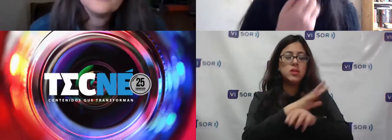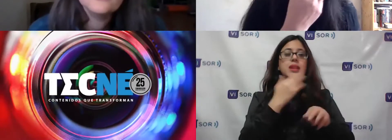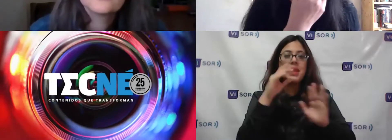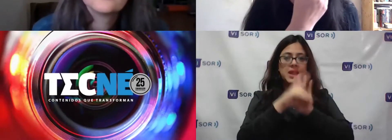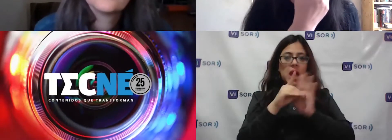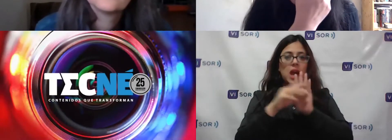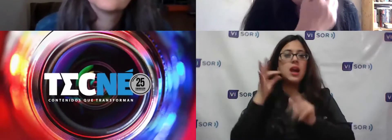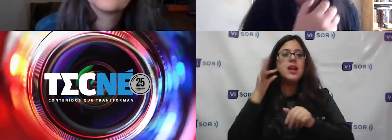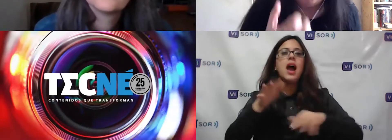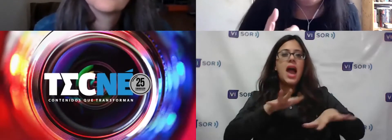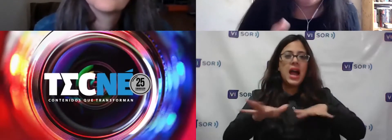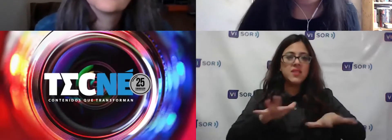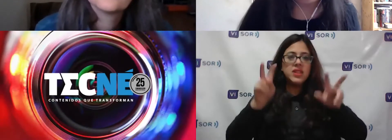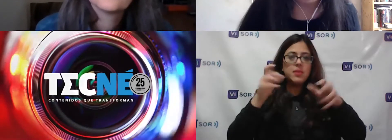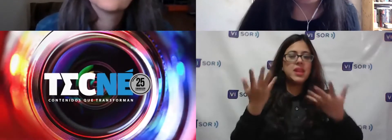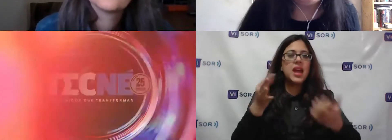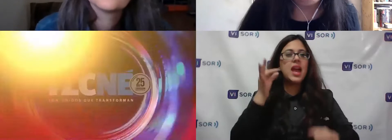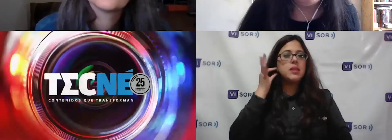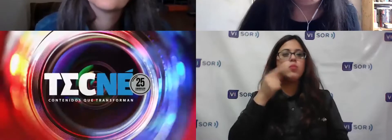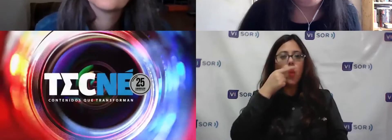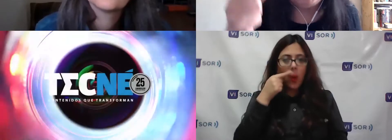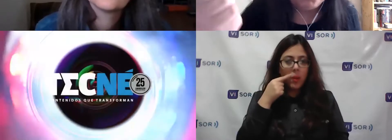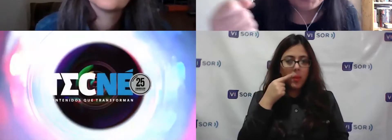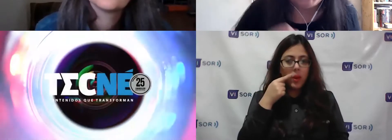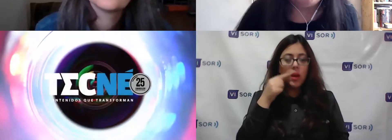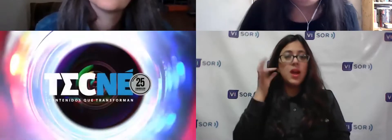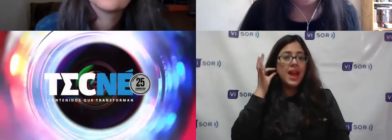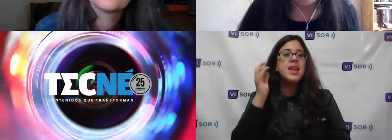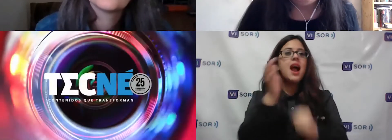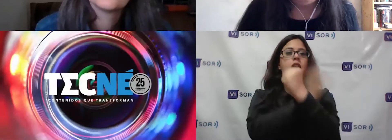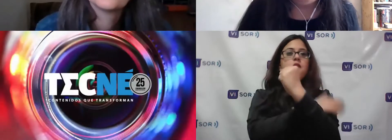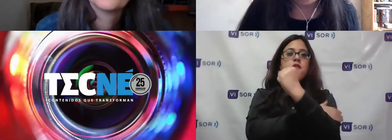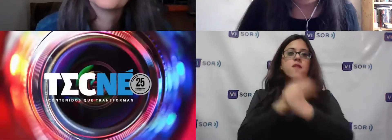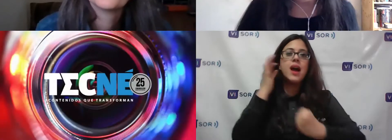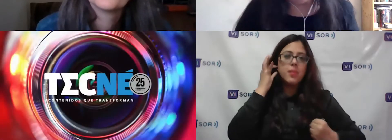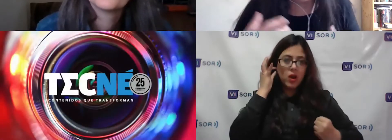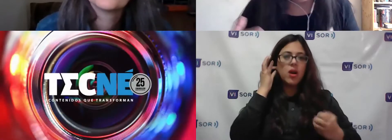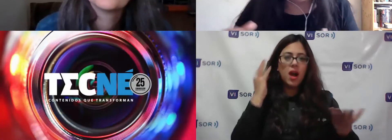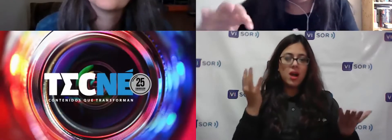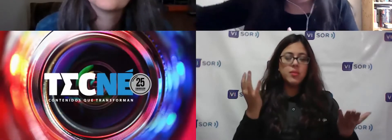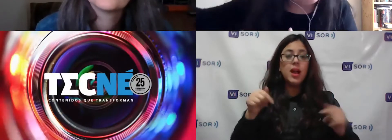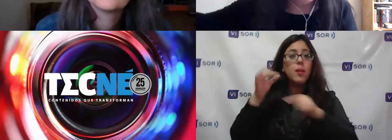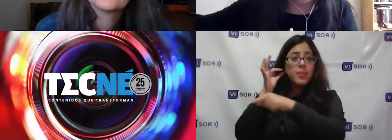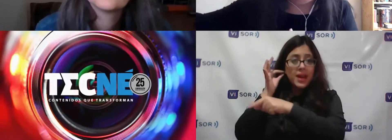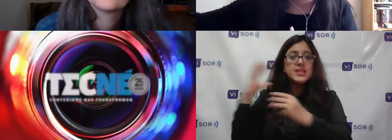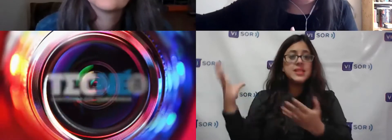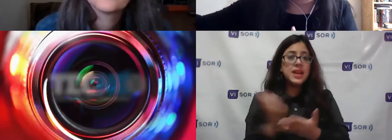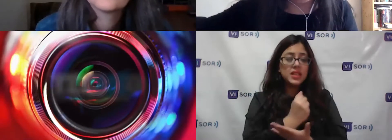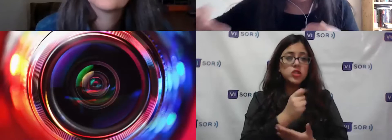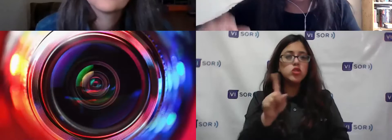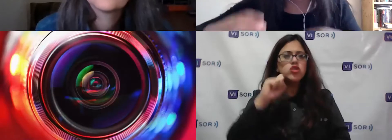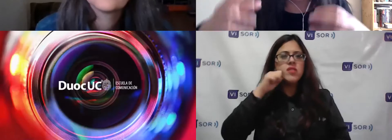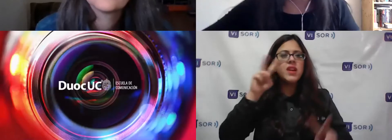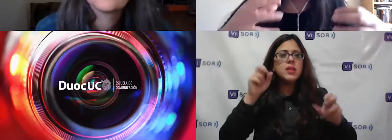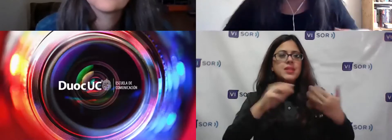es muy activista de género no es una como ella dice es una feminista con cámara no para ellos un éxito no pasa por los tickets